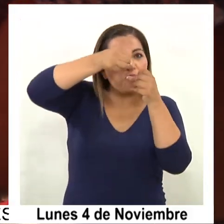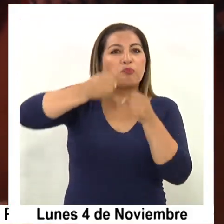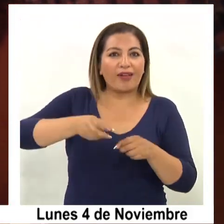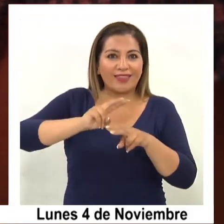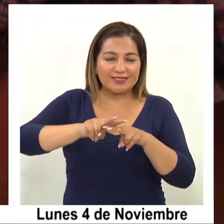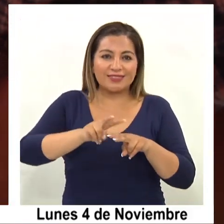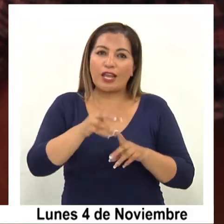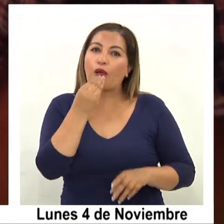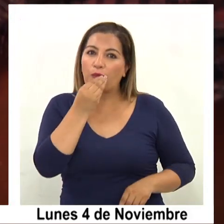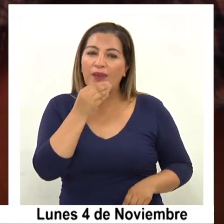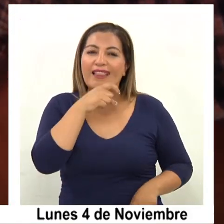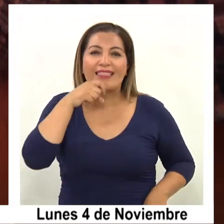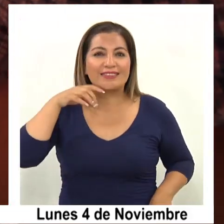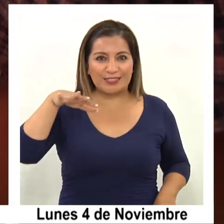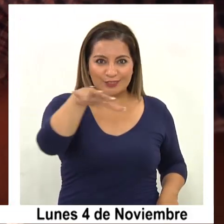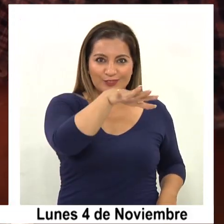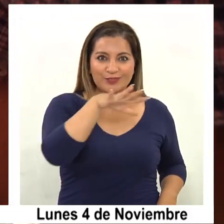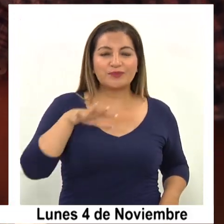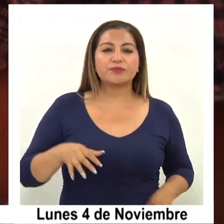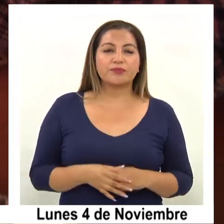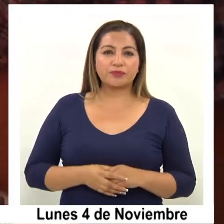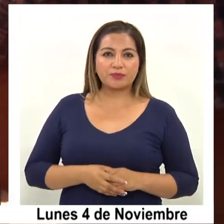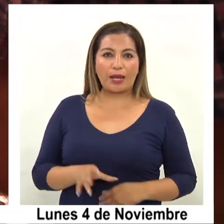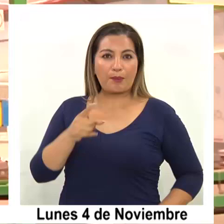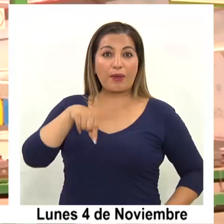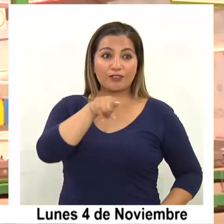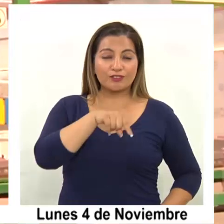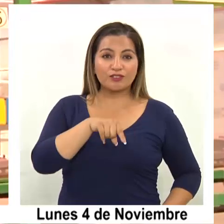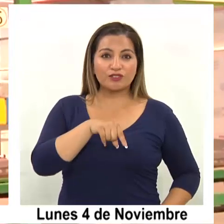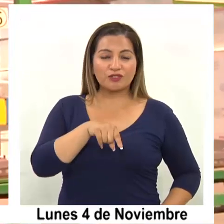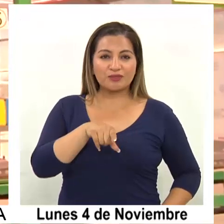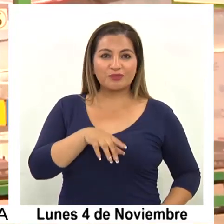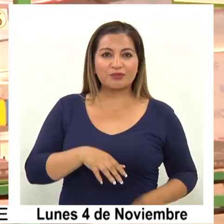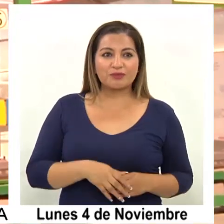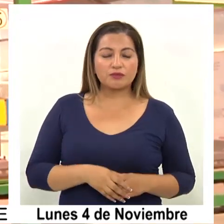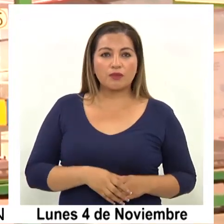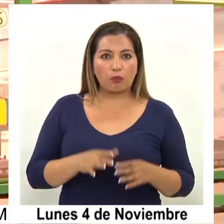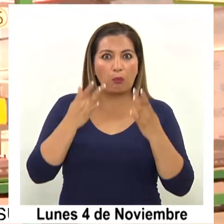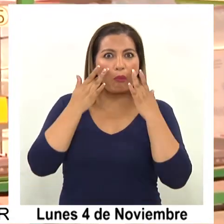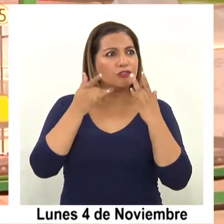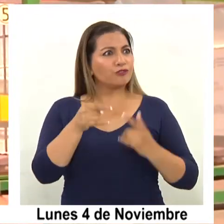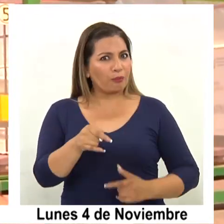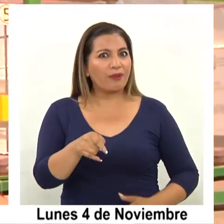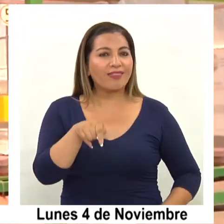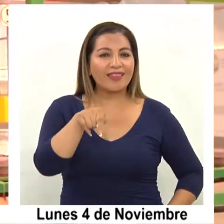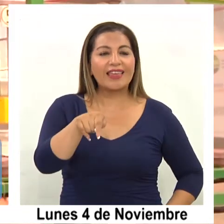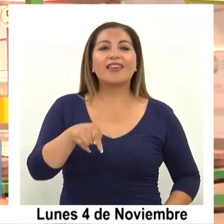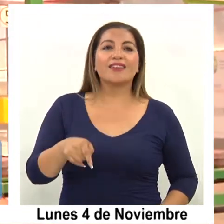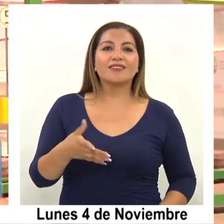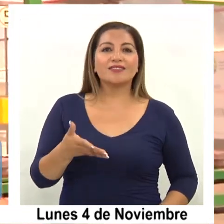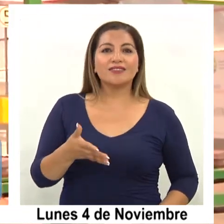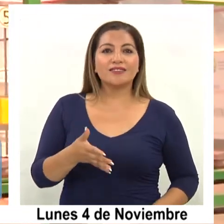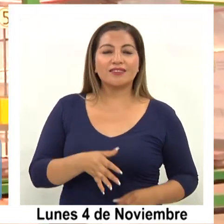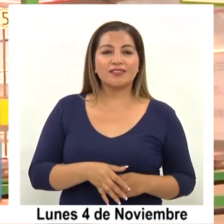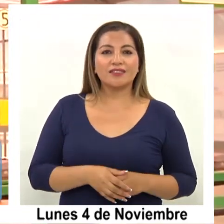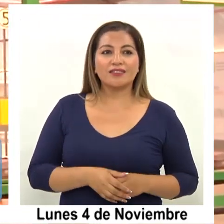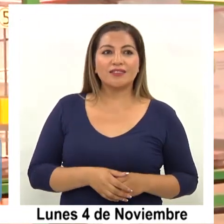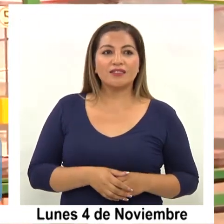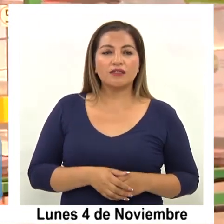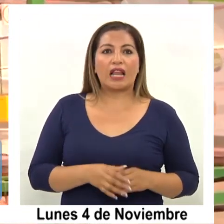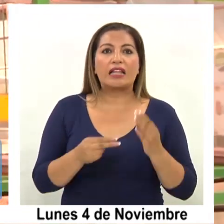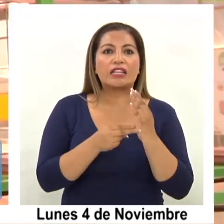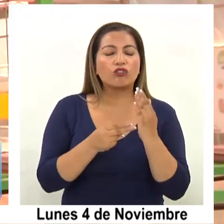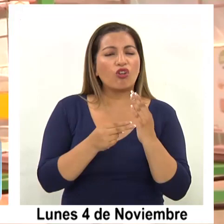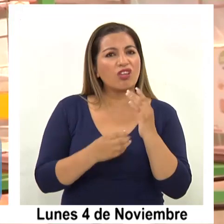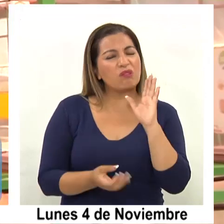condiciones de acá desérticas. Para nosotros, bueno, igual es, de alguna forma sorprende ver este grado de